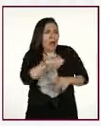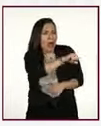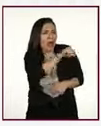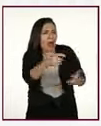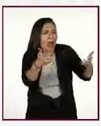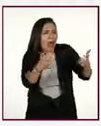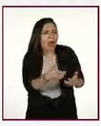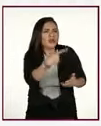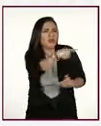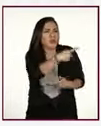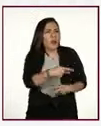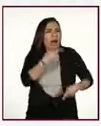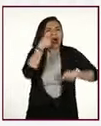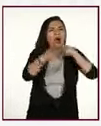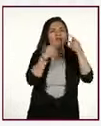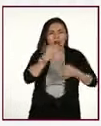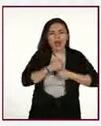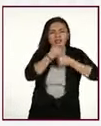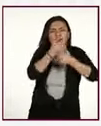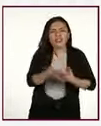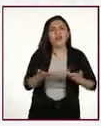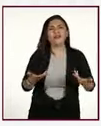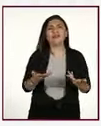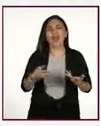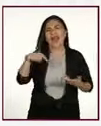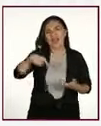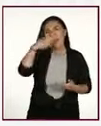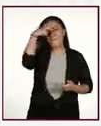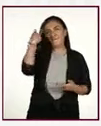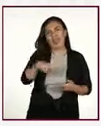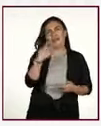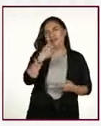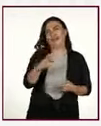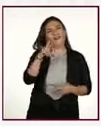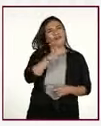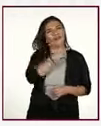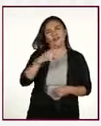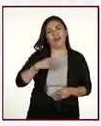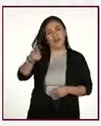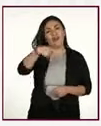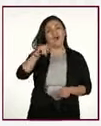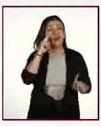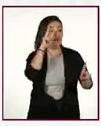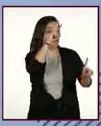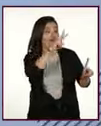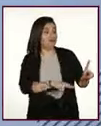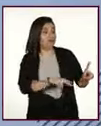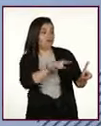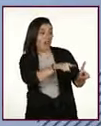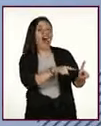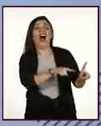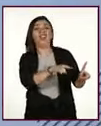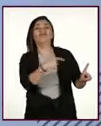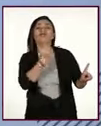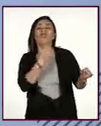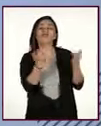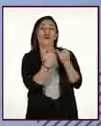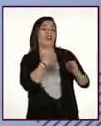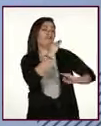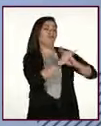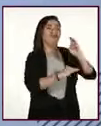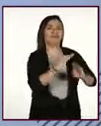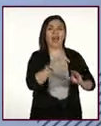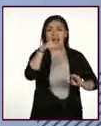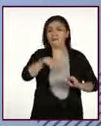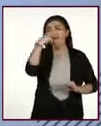así, expresándote. Como decimos en México, que es muy malo y no lo hagan, como te ven, te tratan. Como te ven, te ¿no? tratan. Eso es muy feo, pero en